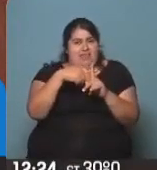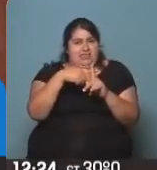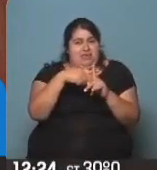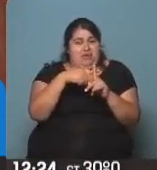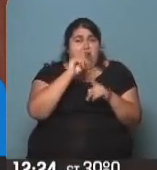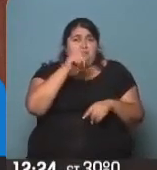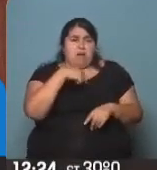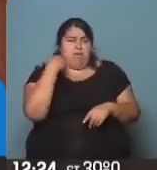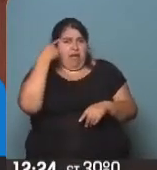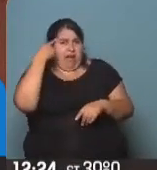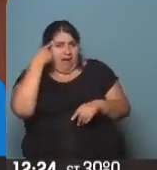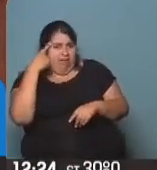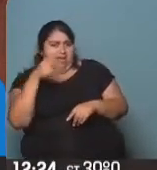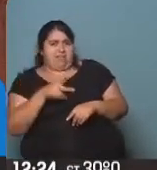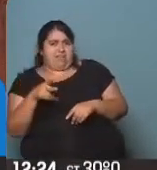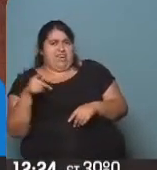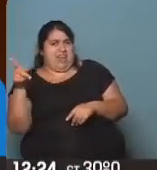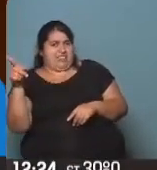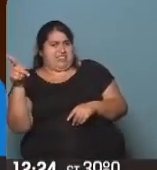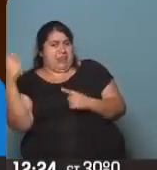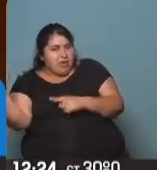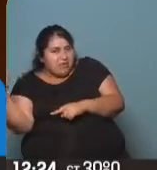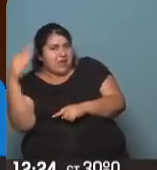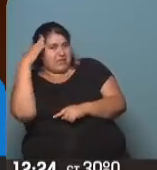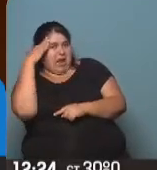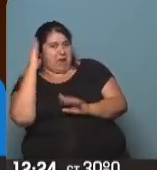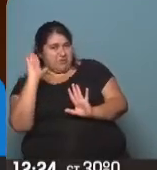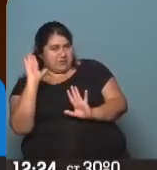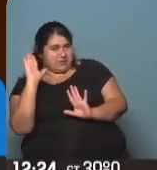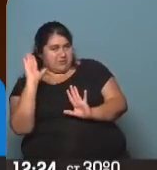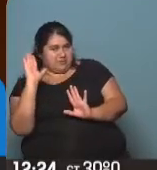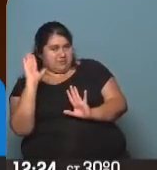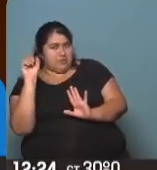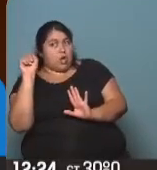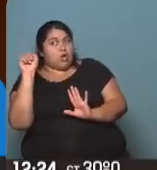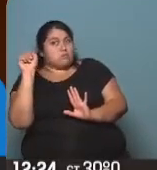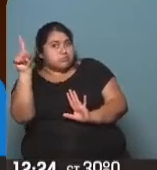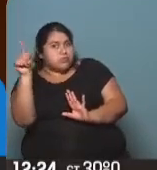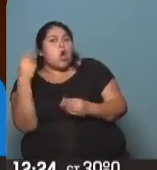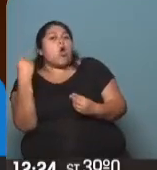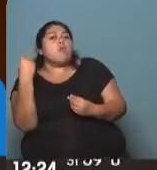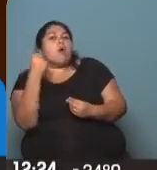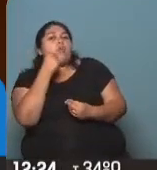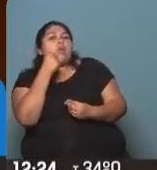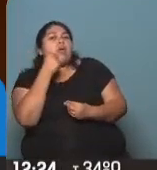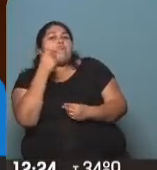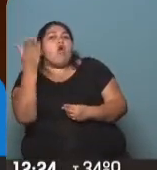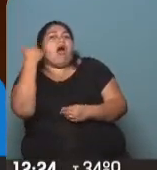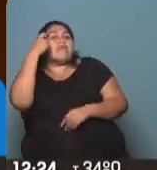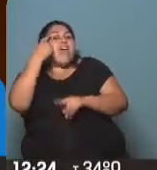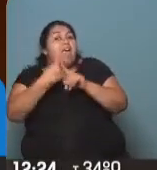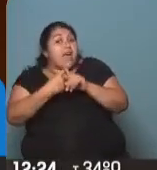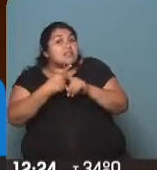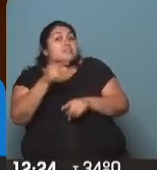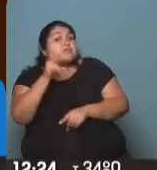la credibilidad de Francisco. Porque Francisco llega, recuerde usted, con uno de sus por bastiones. la renuncia de su antecesor, que le